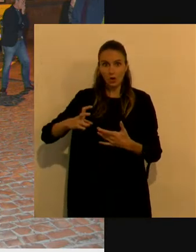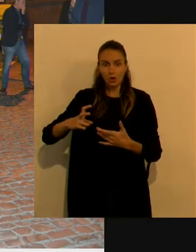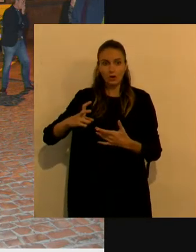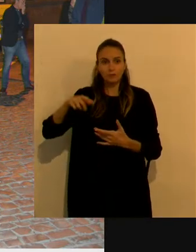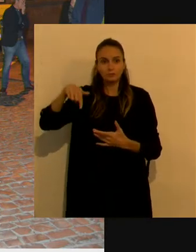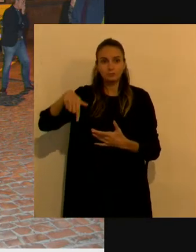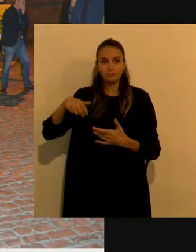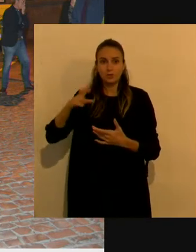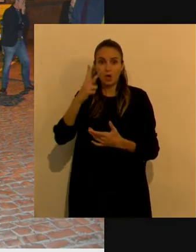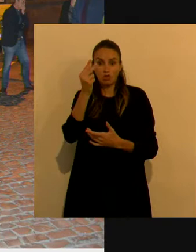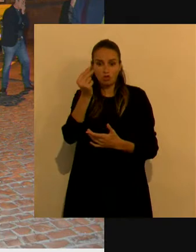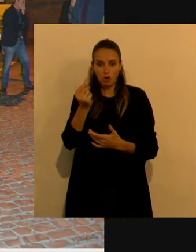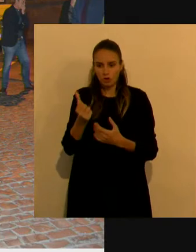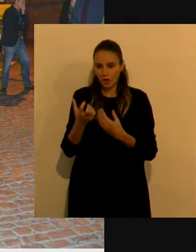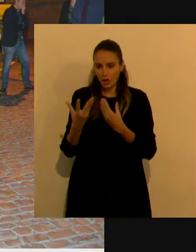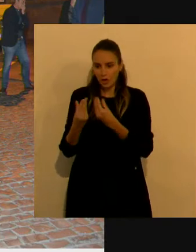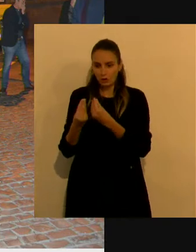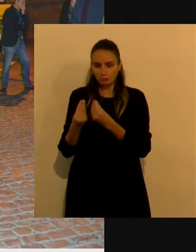nosotros y se volvió.